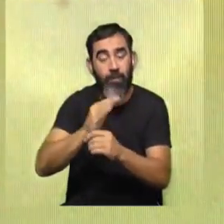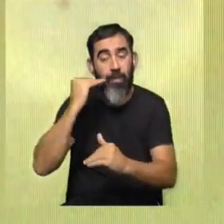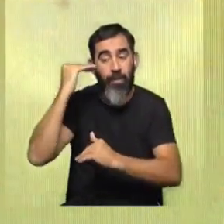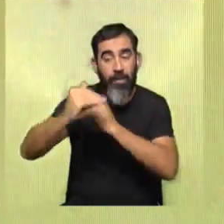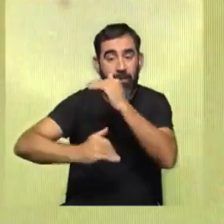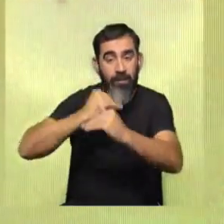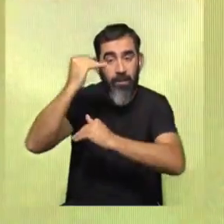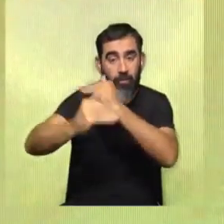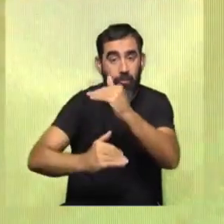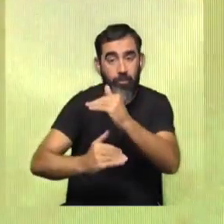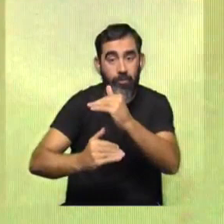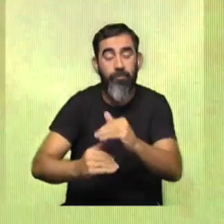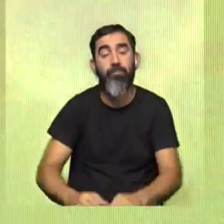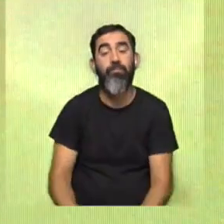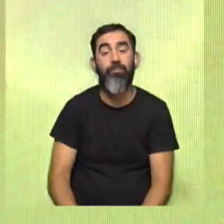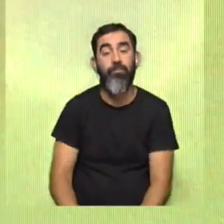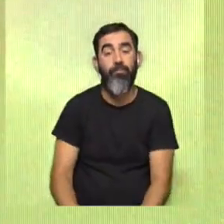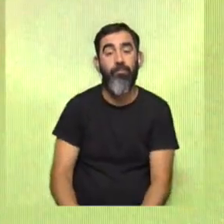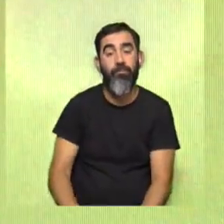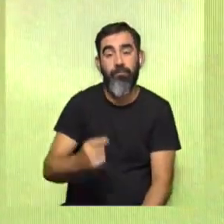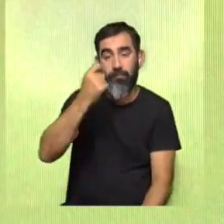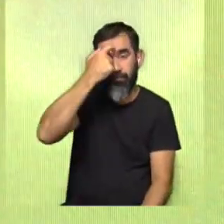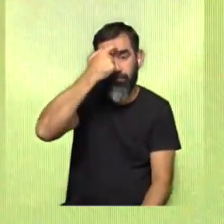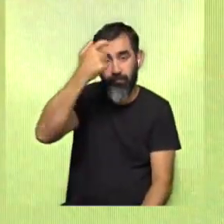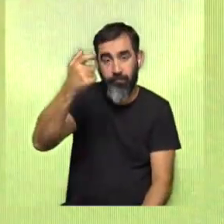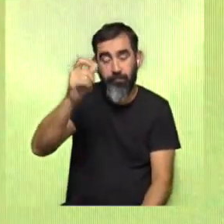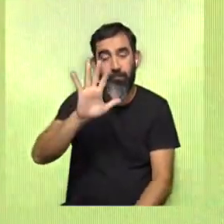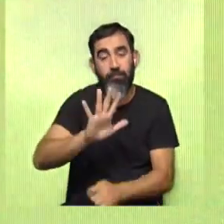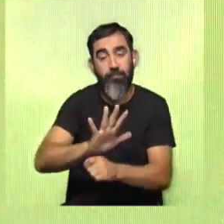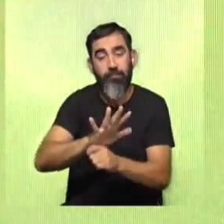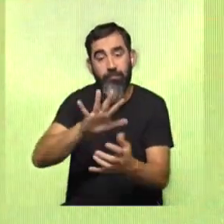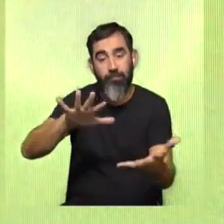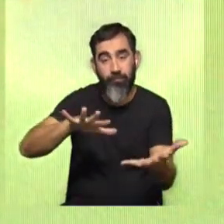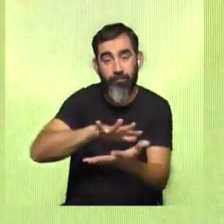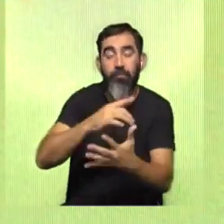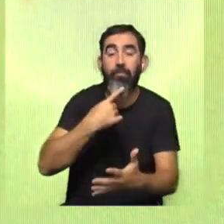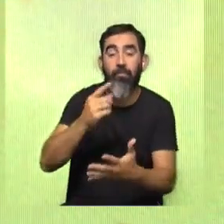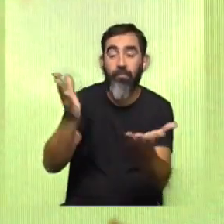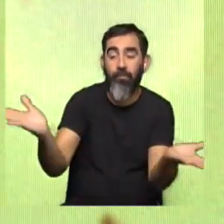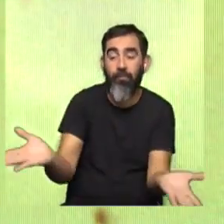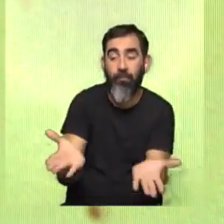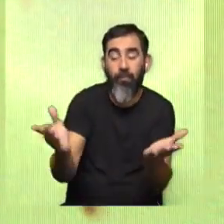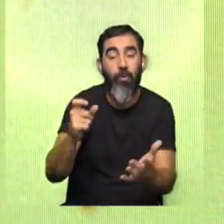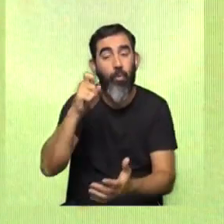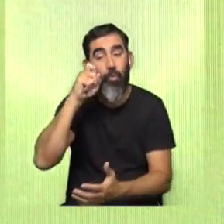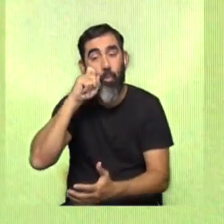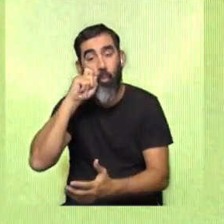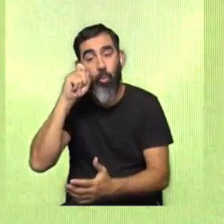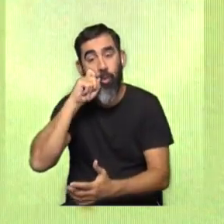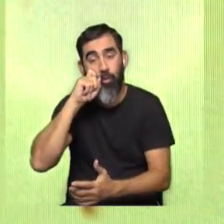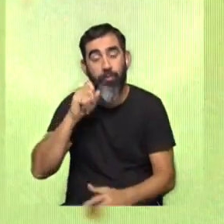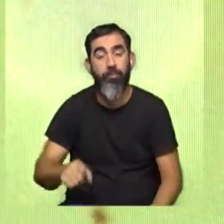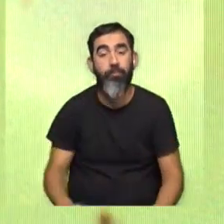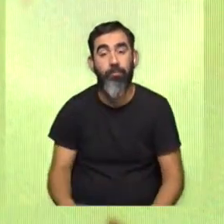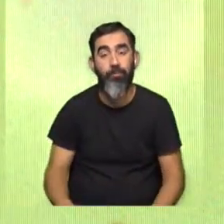pero tal vez en un lugar no tan clásico. La ciencia como un espacio que sirve para fomentar el turismo. Y esto tiene